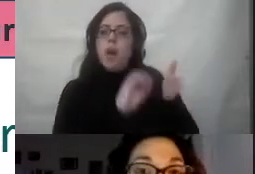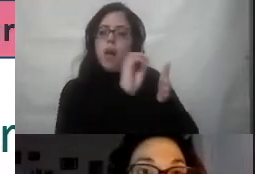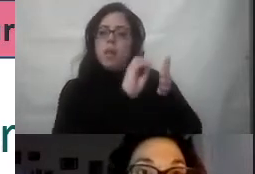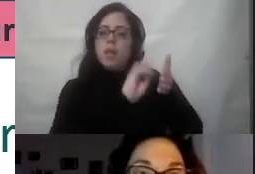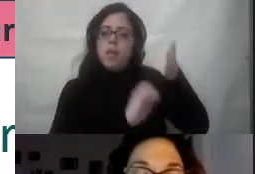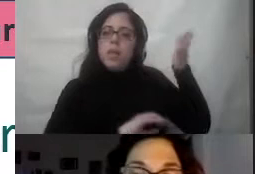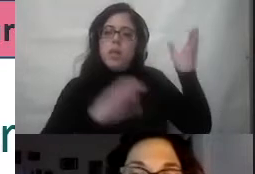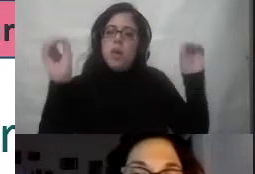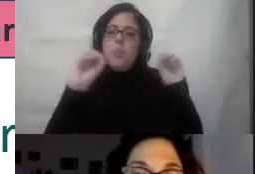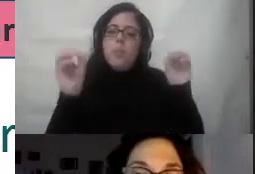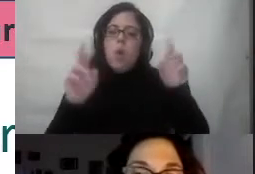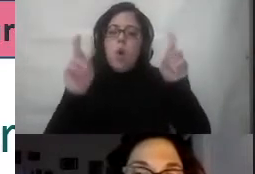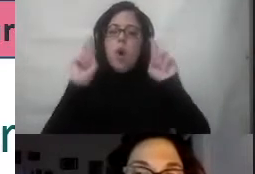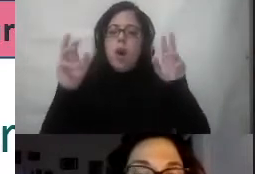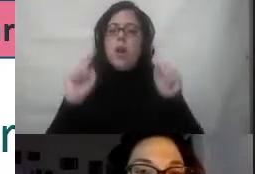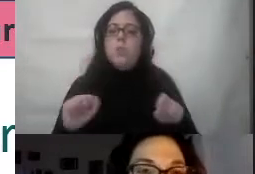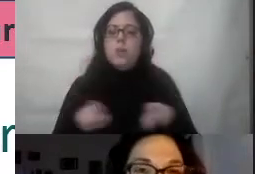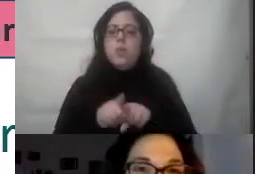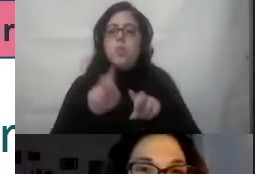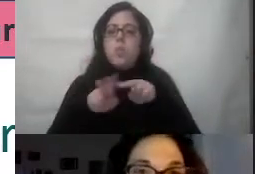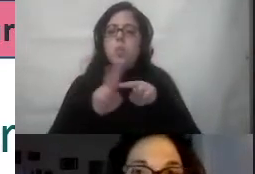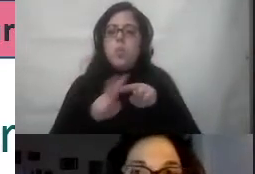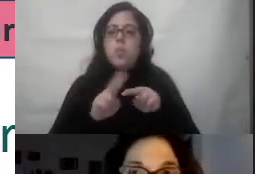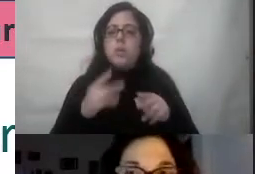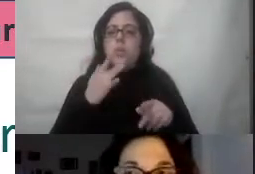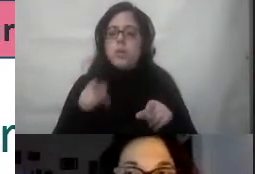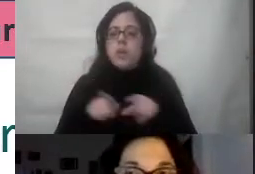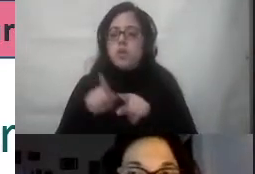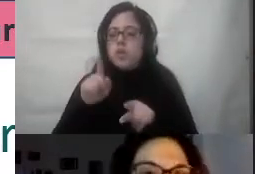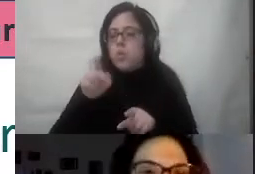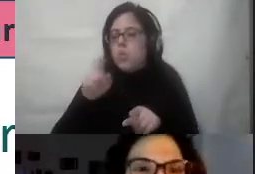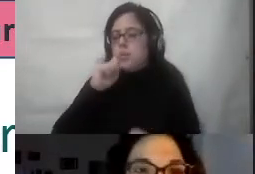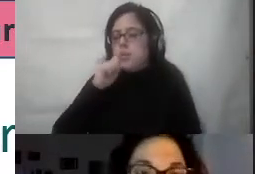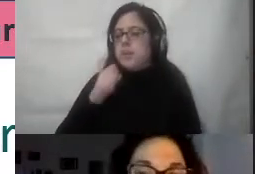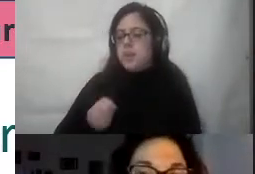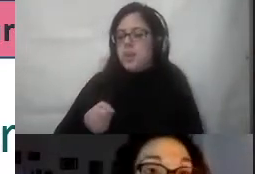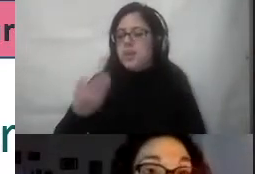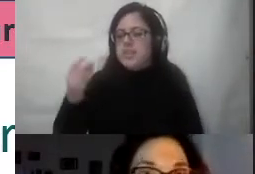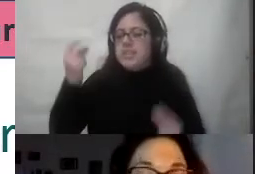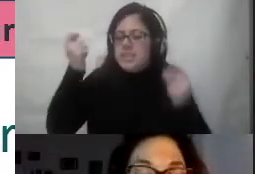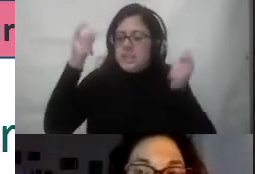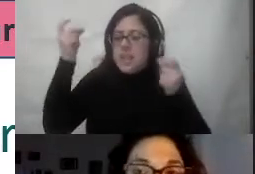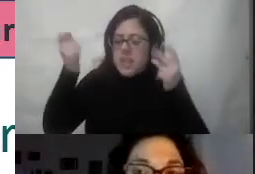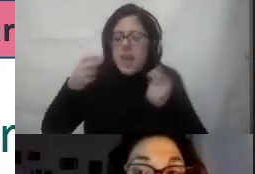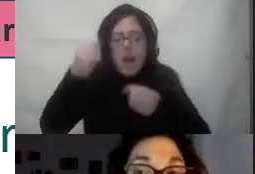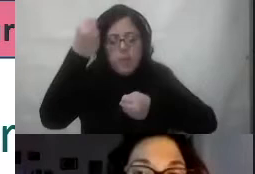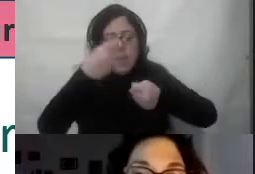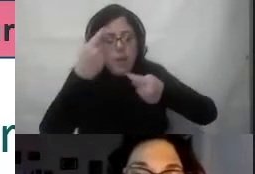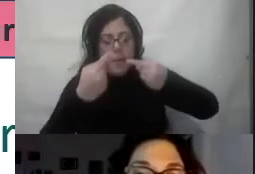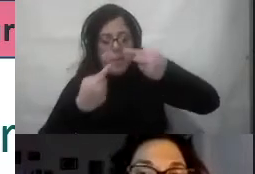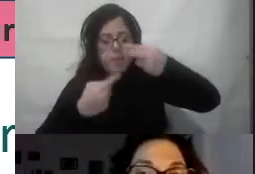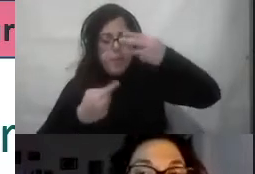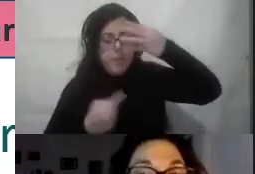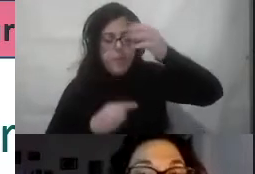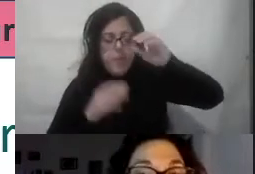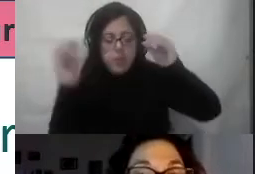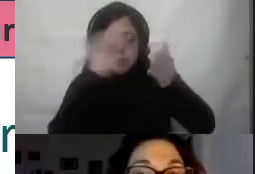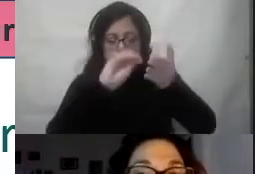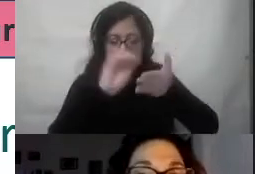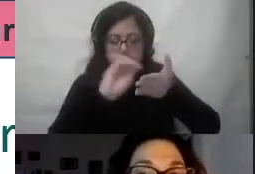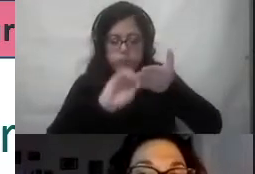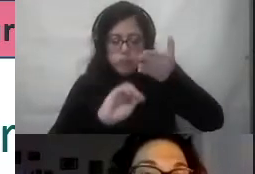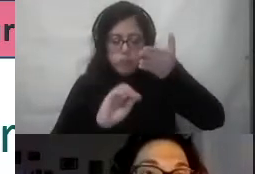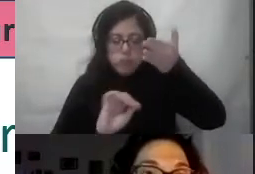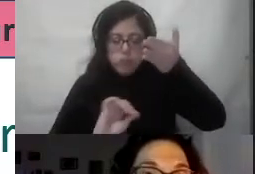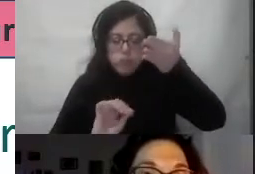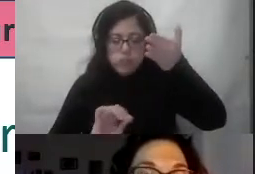más auténtico posible, como decía la Carmen Gloria, porque esto le agarra una idea y distinta, es más desafiante cuando algo es real. Puede ser que esa columna de